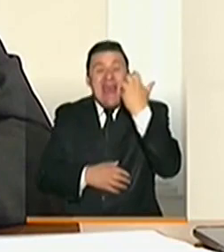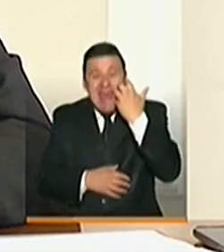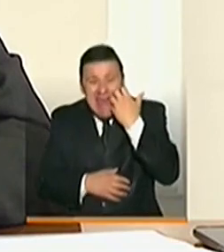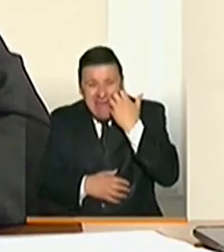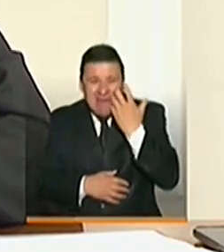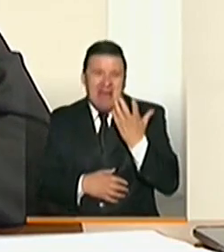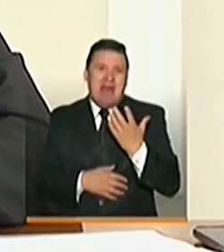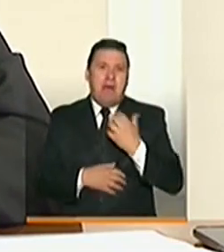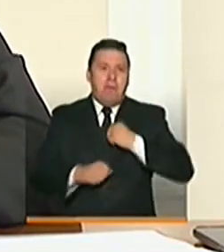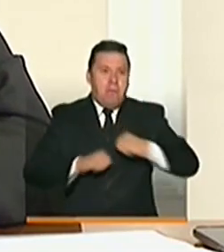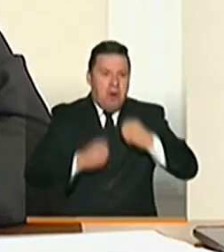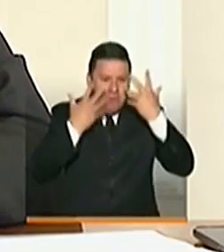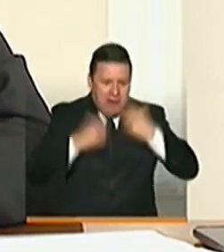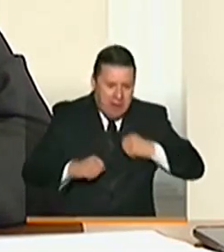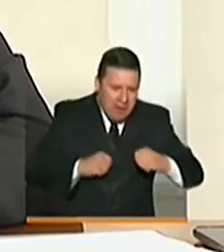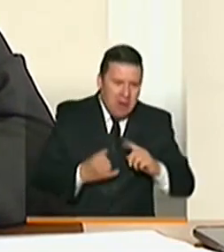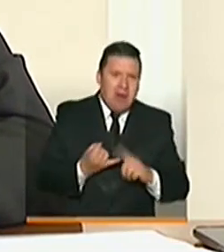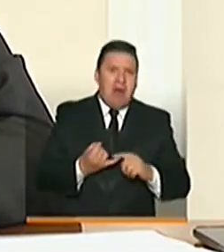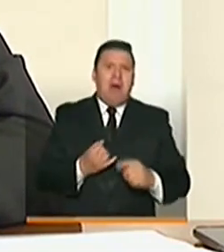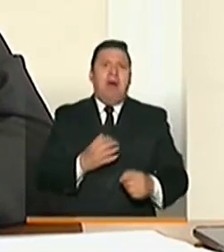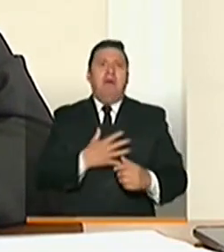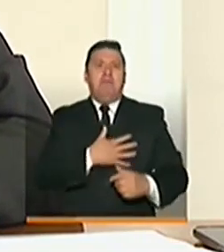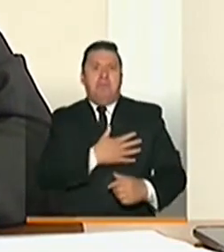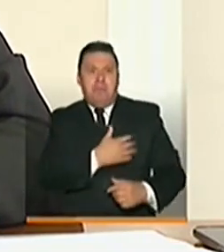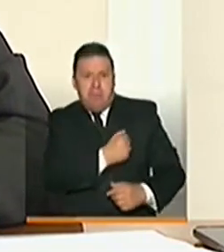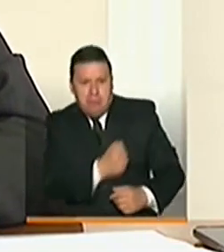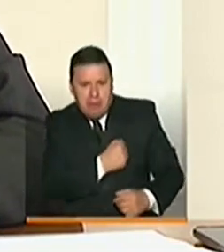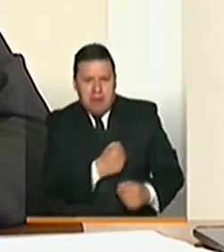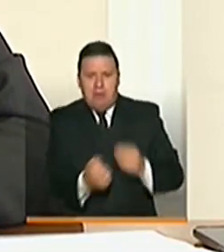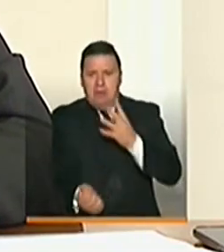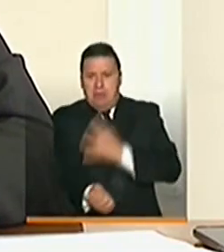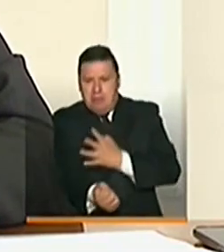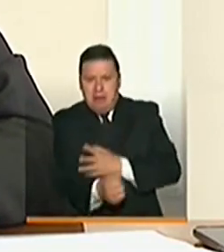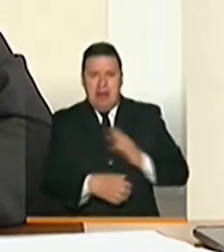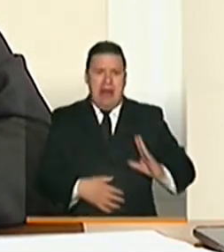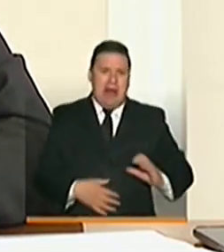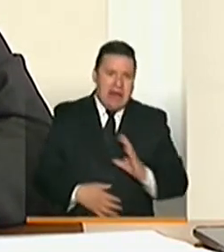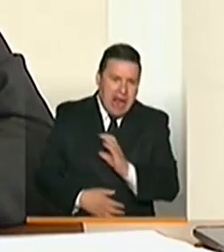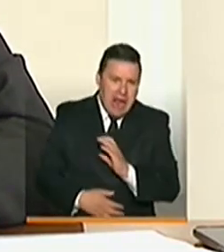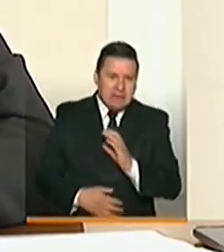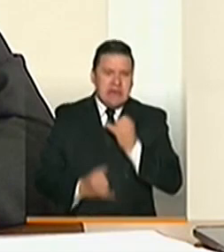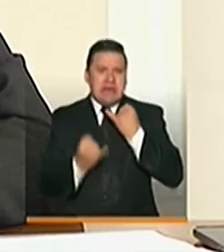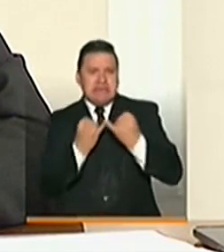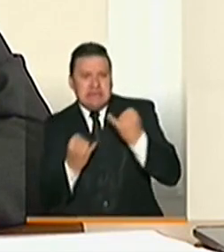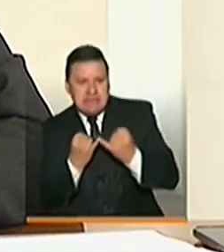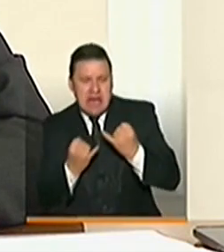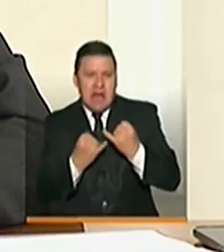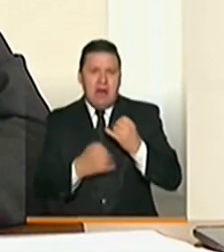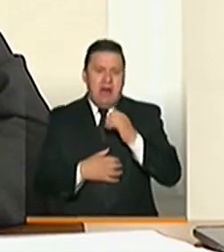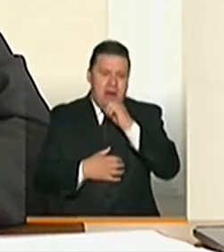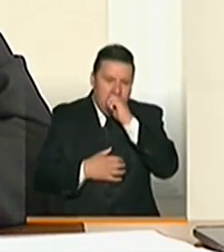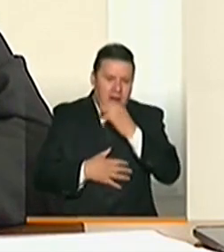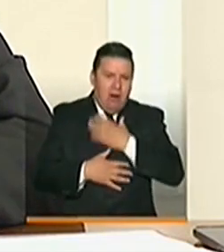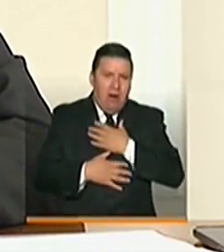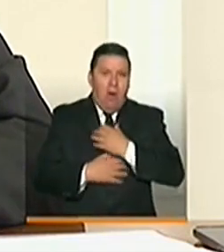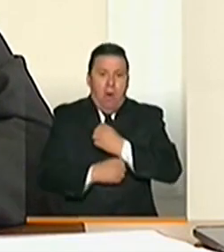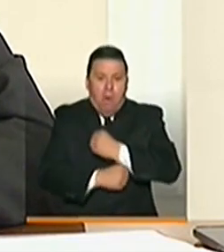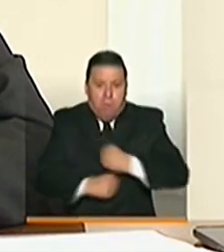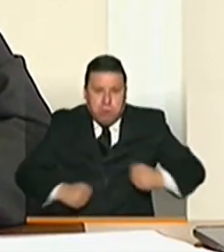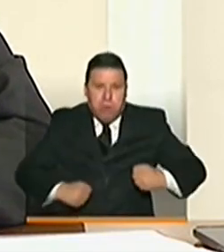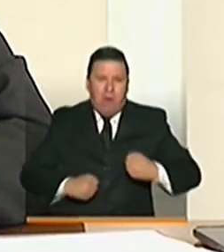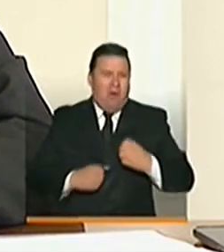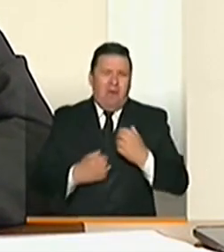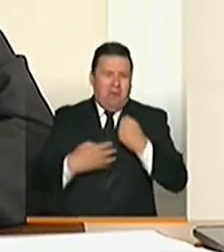de base como morbilidad es como hipertensión diabetes cáncer vih epoc obesidad y